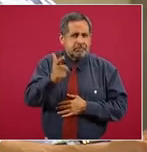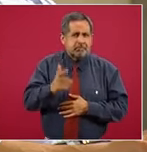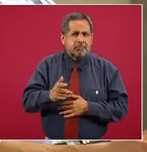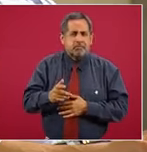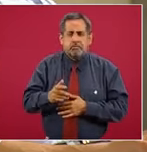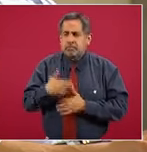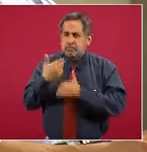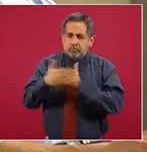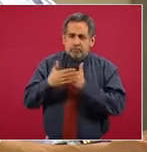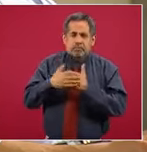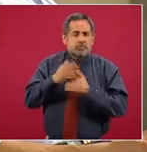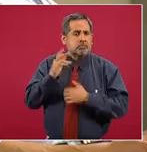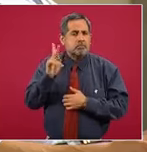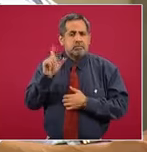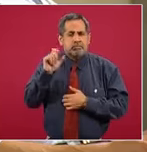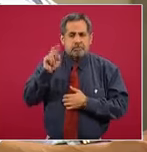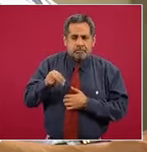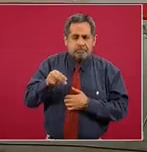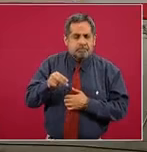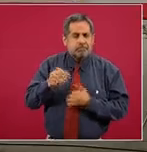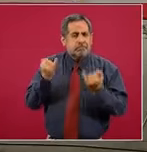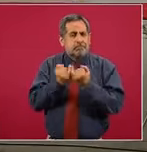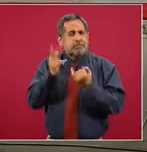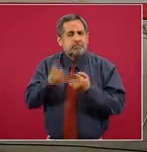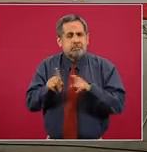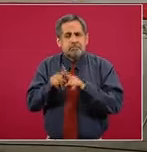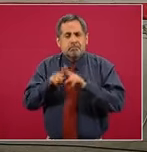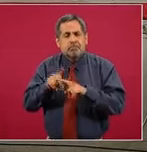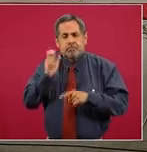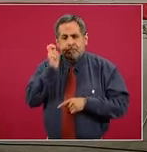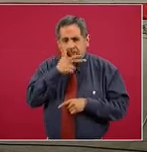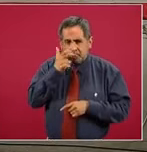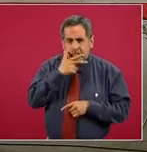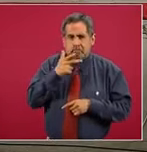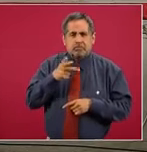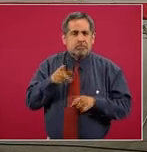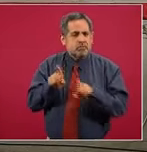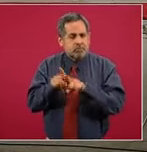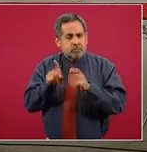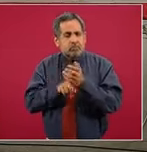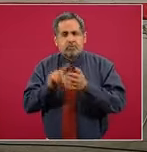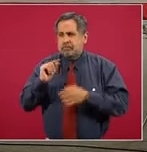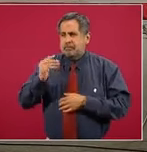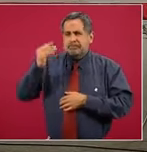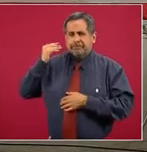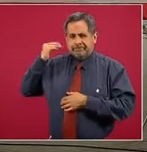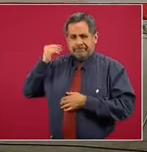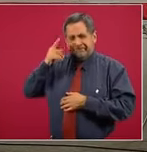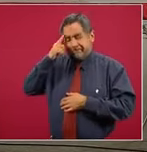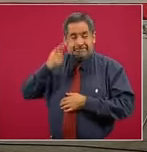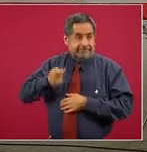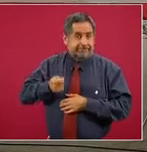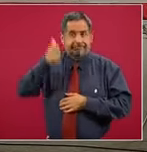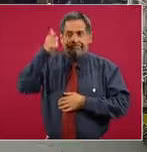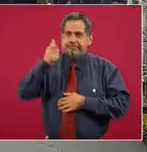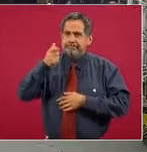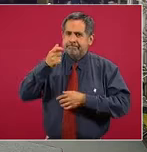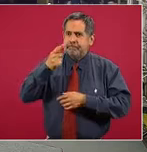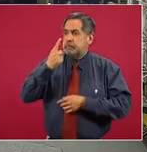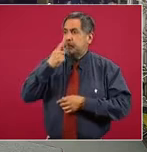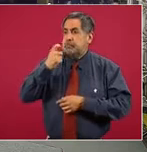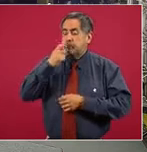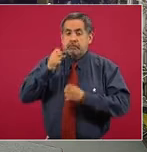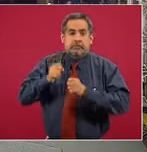¿pondrán en marcha algún plan similar al de Chihuahua, como se hizo en días pasados cuando fue el primero que se puso en